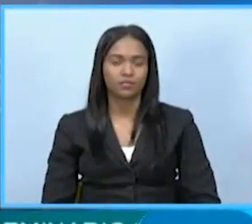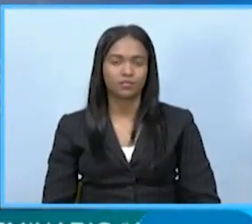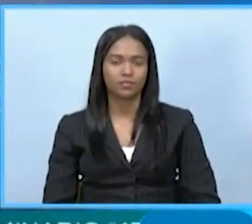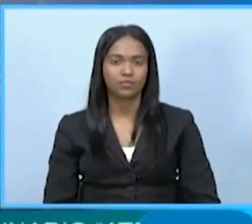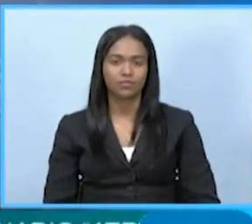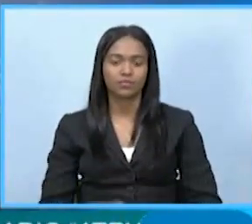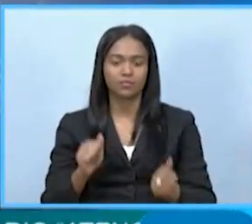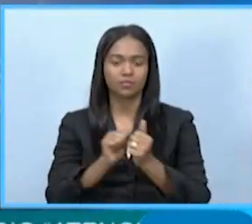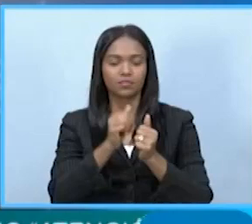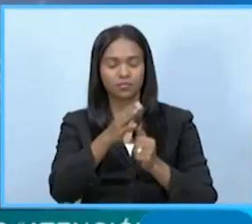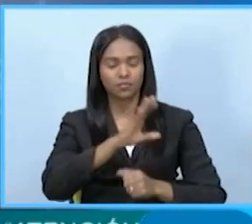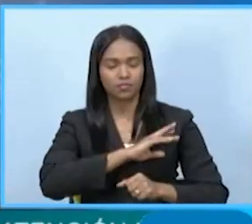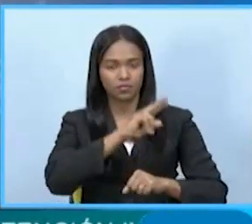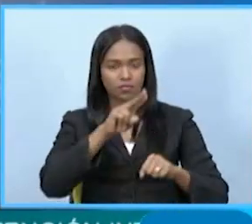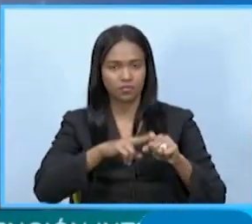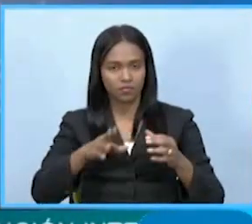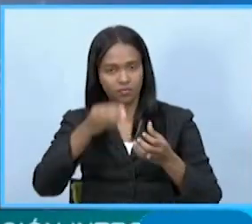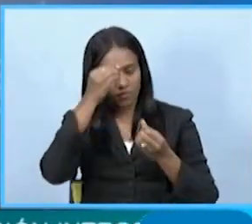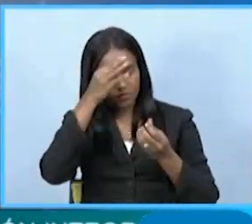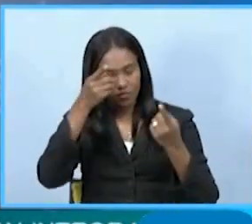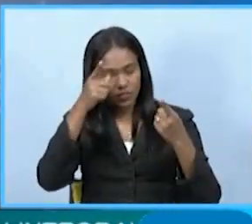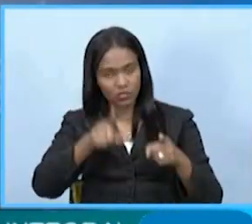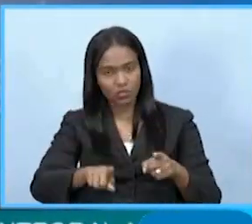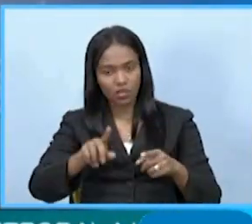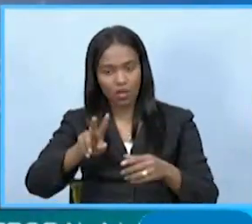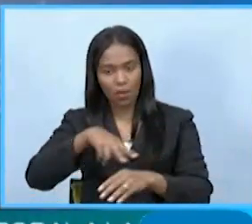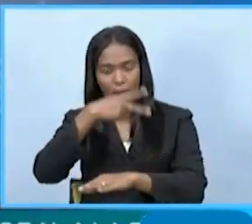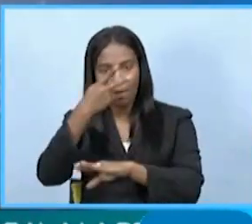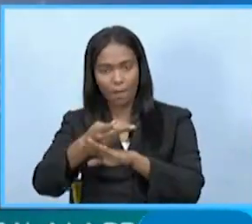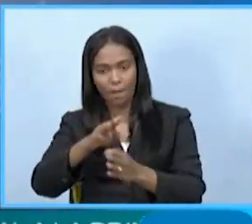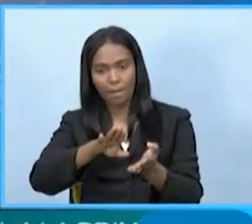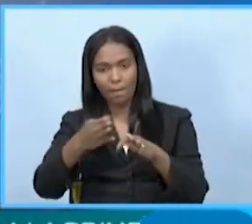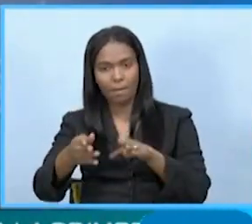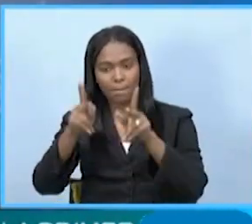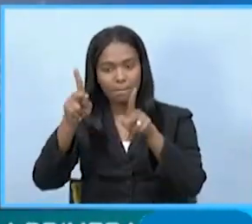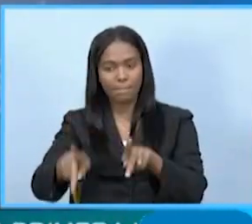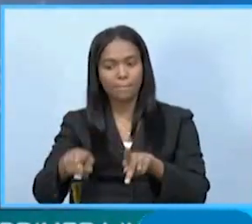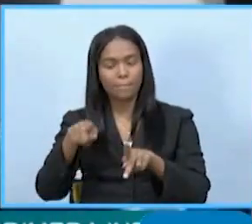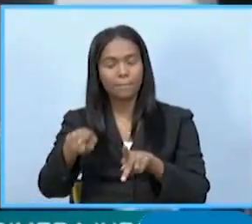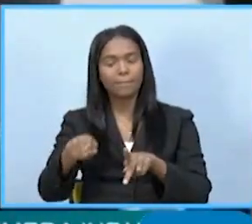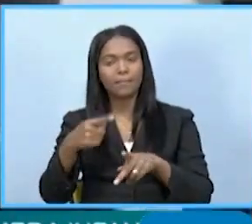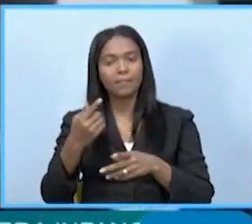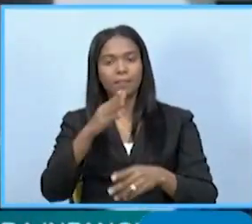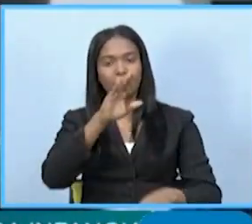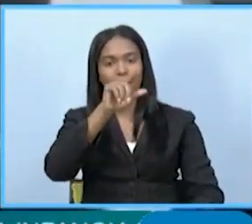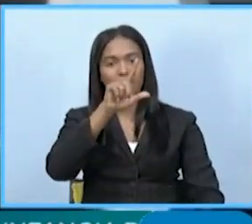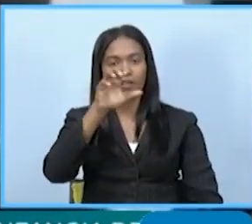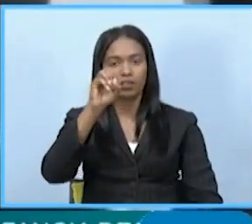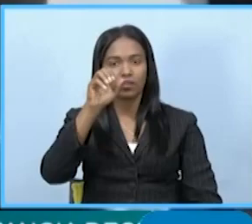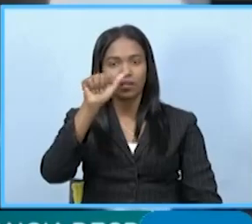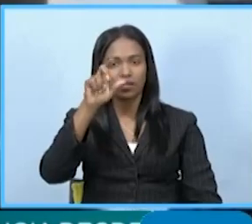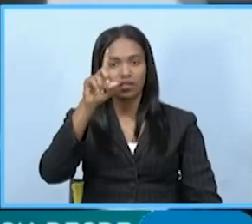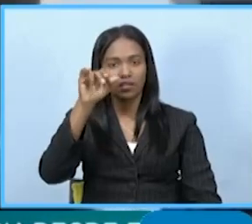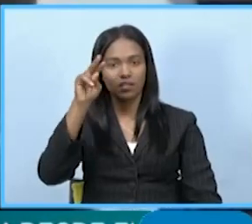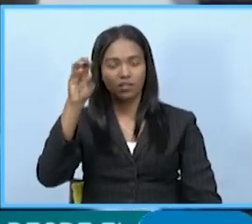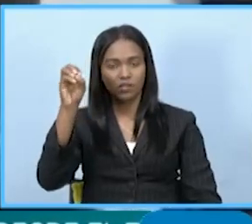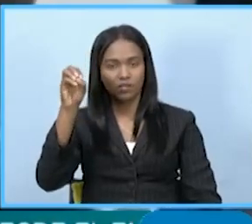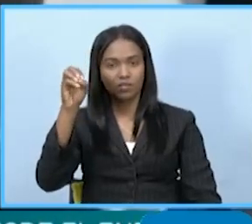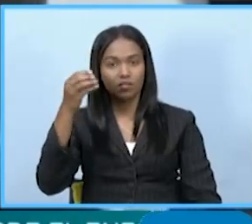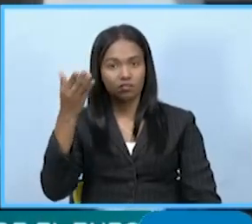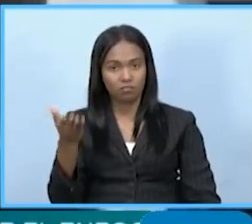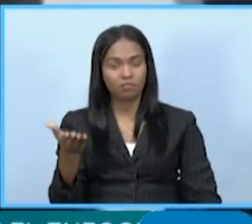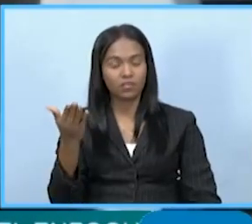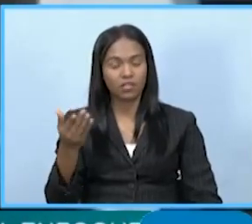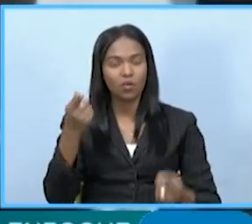A propósito, la Policía Nacional informó que cayó abatido en Barahona el presunto delincuente Bello Andino Angomás, alias El